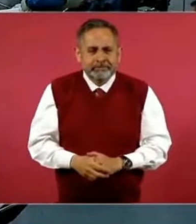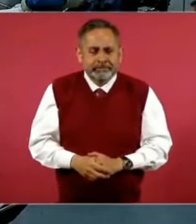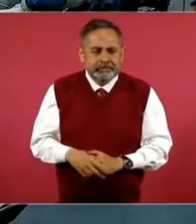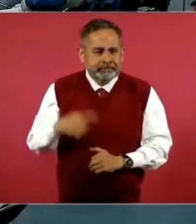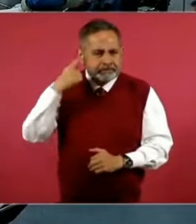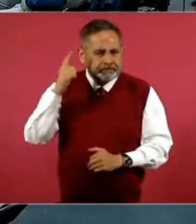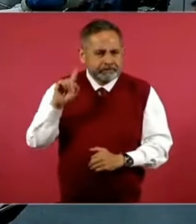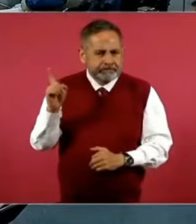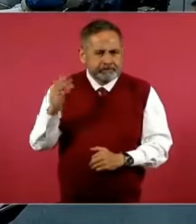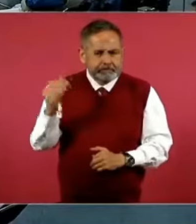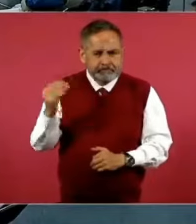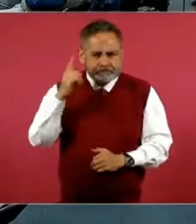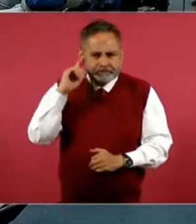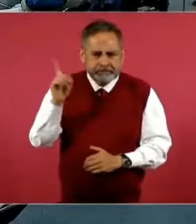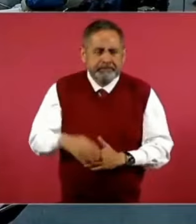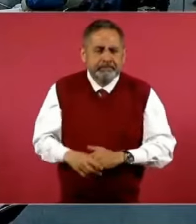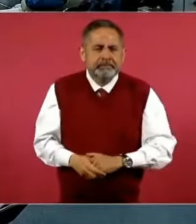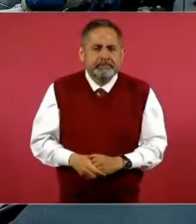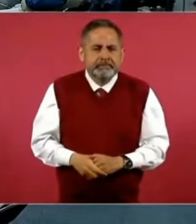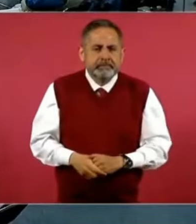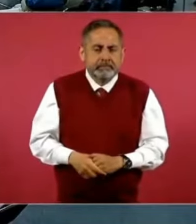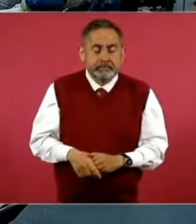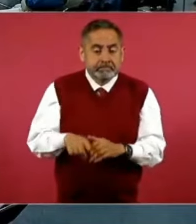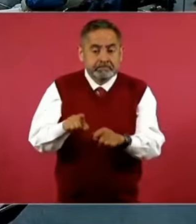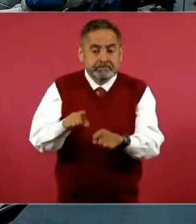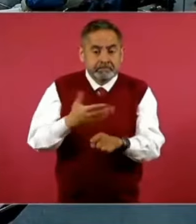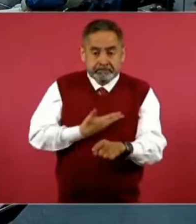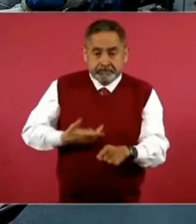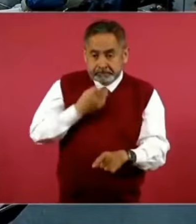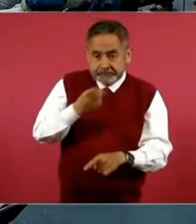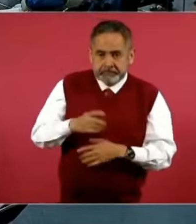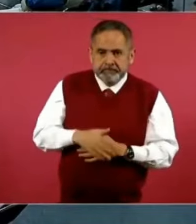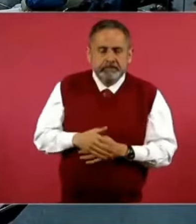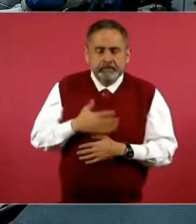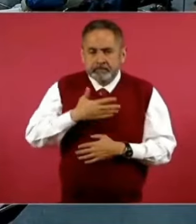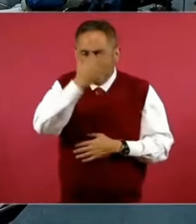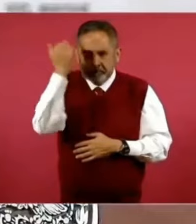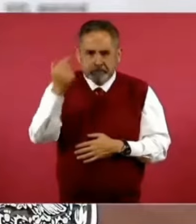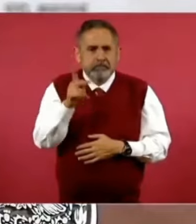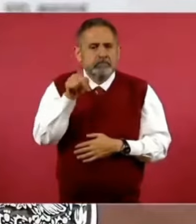nacionales en el sindicato? No sé, pero yo creo que Marat